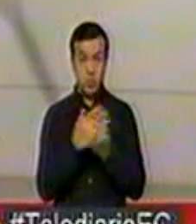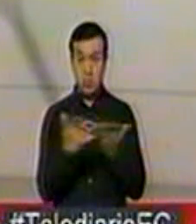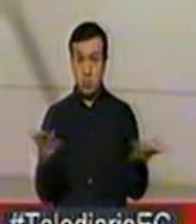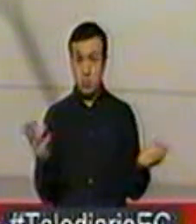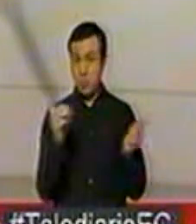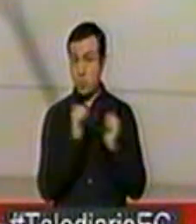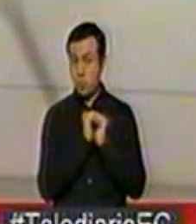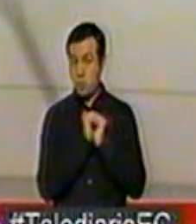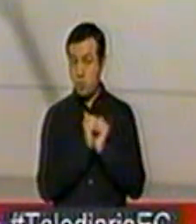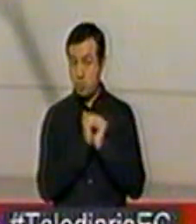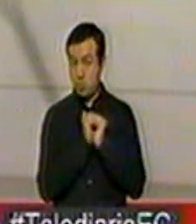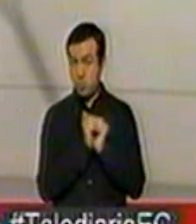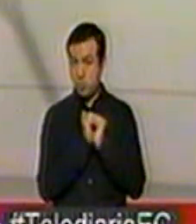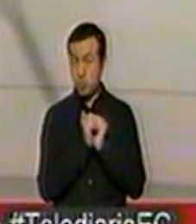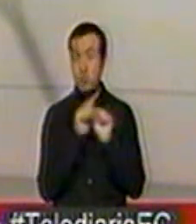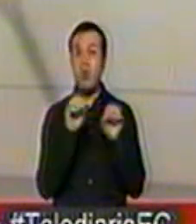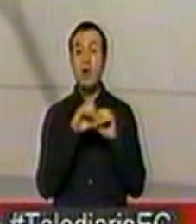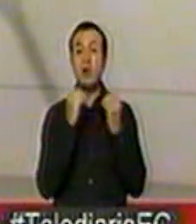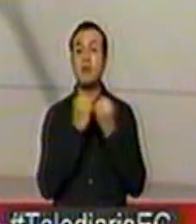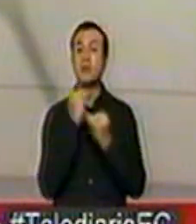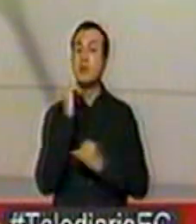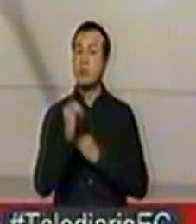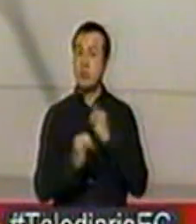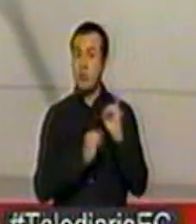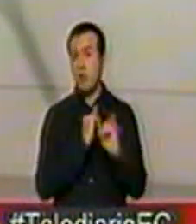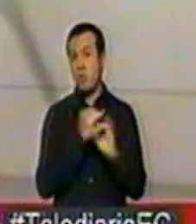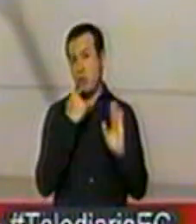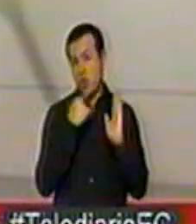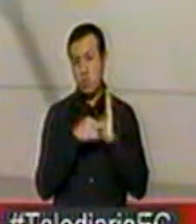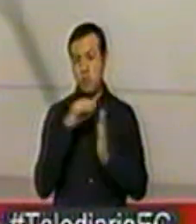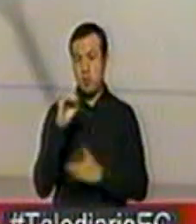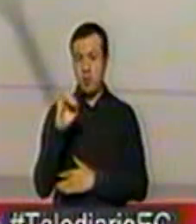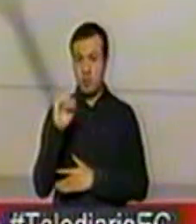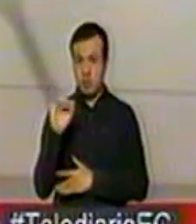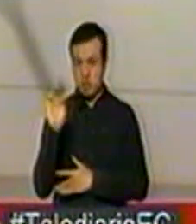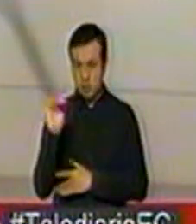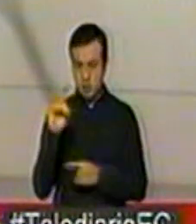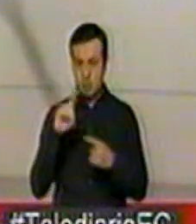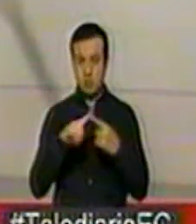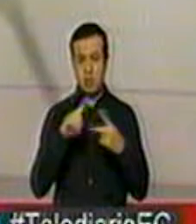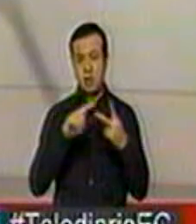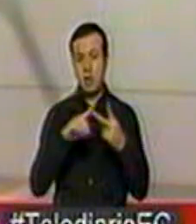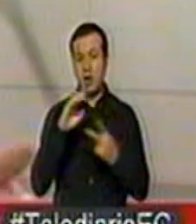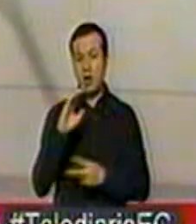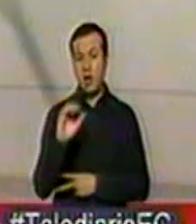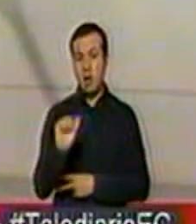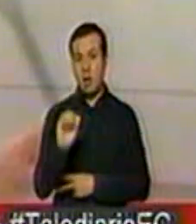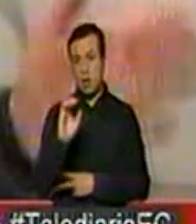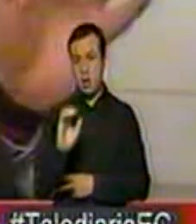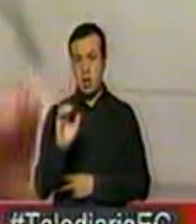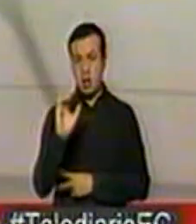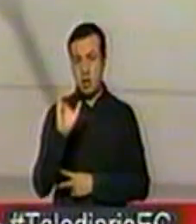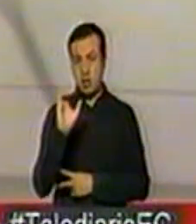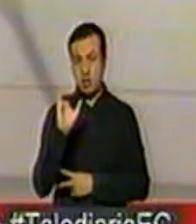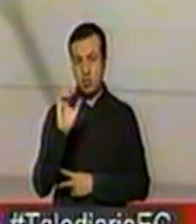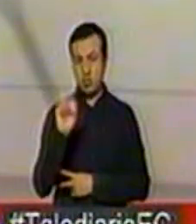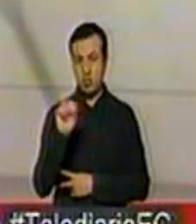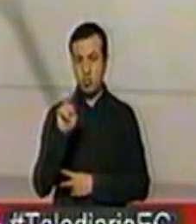con organismos internacionales como la OIM y la ACNUR, se va a llevar a cabo hasta marzo